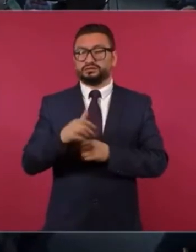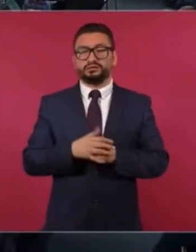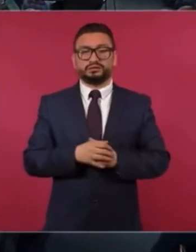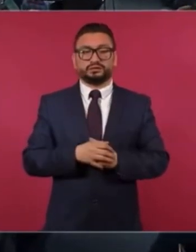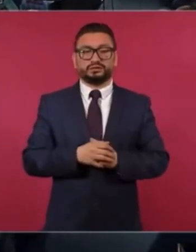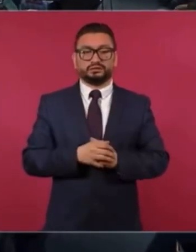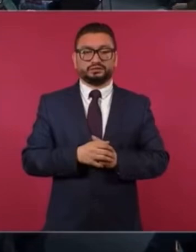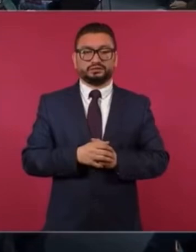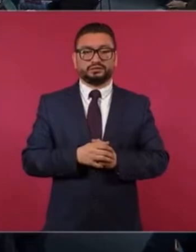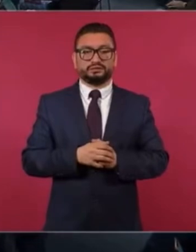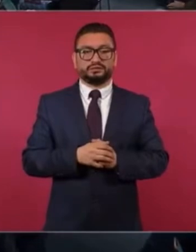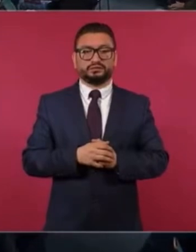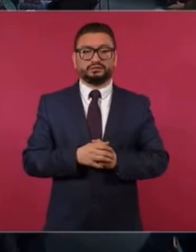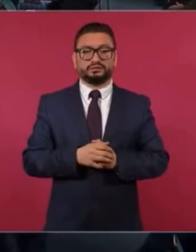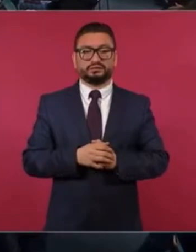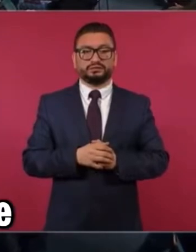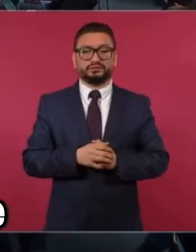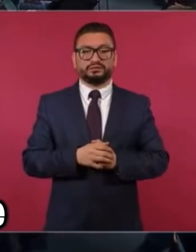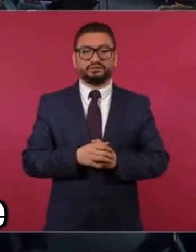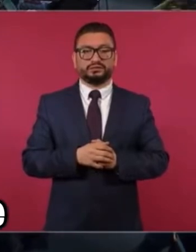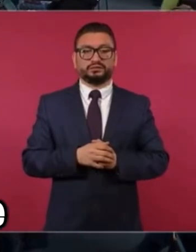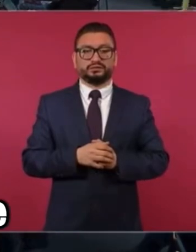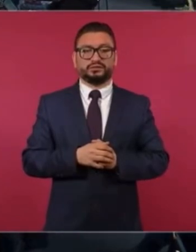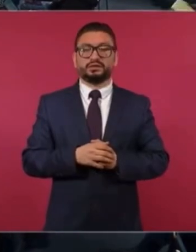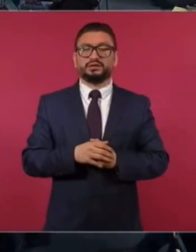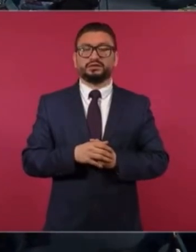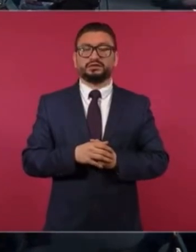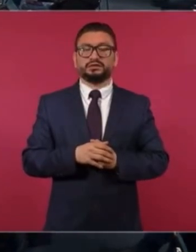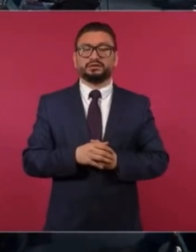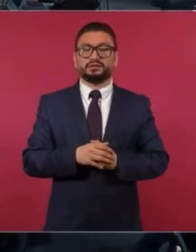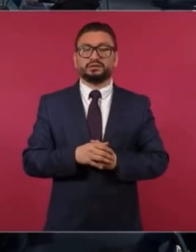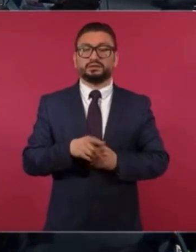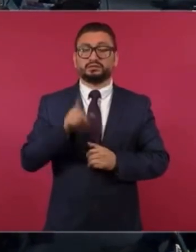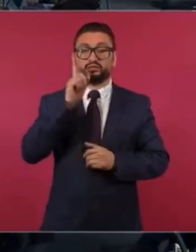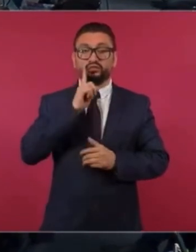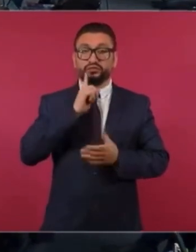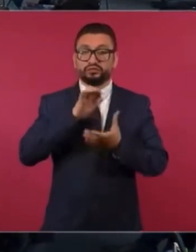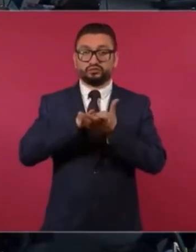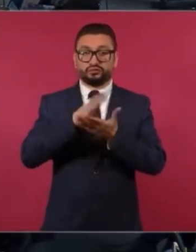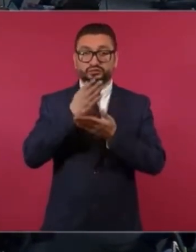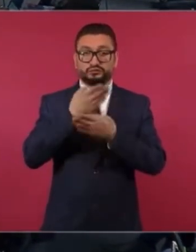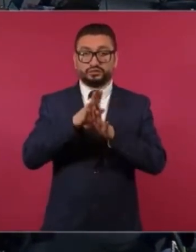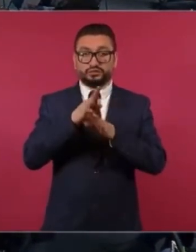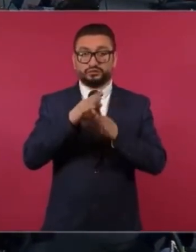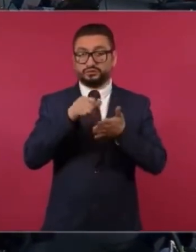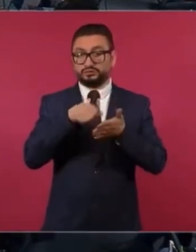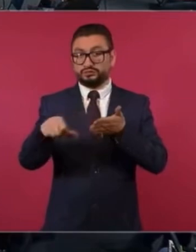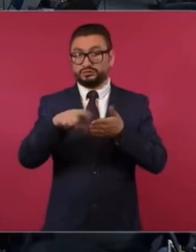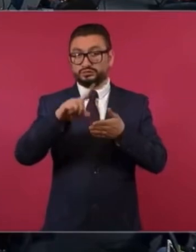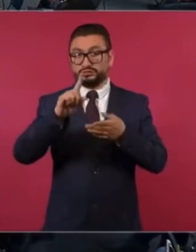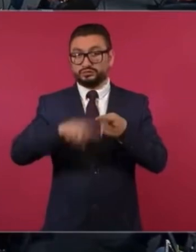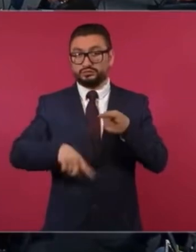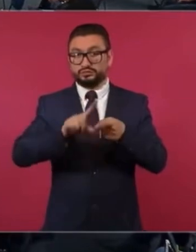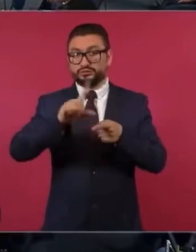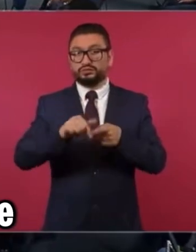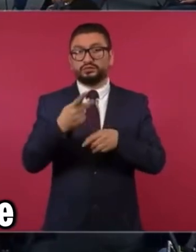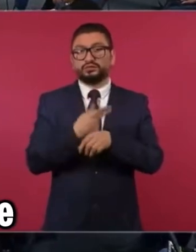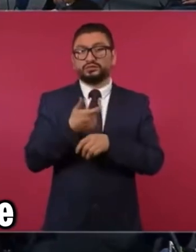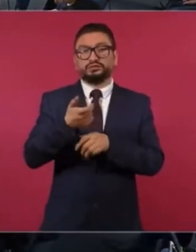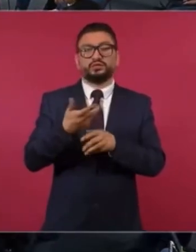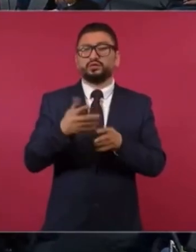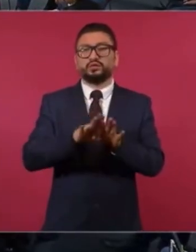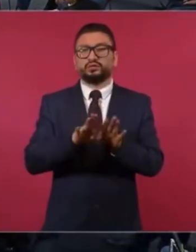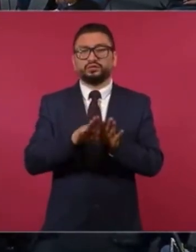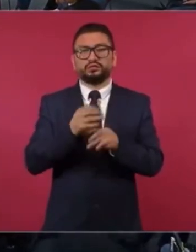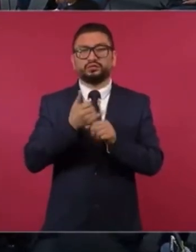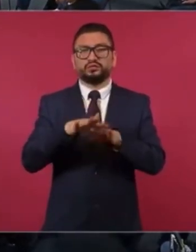Las cuentas de la esposa se desbloquearon. Se descongelaron cuando se le declaró culpable en Estados Unidos. ¿Qué ha pasado con ese dinero, con esta nueva